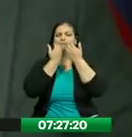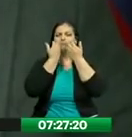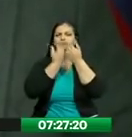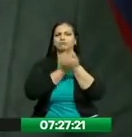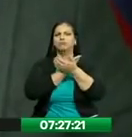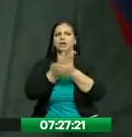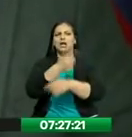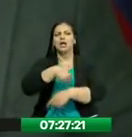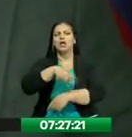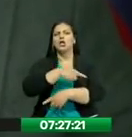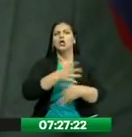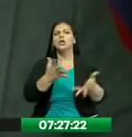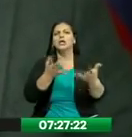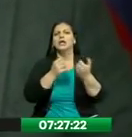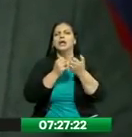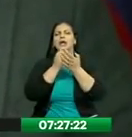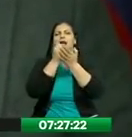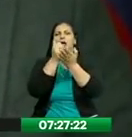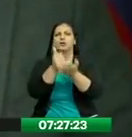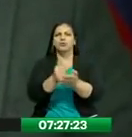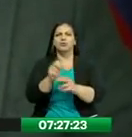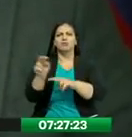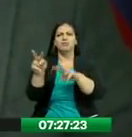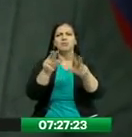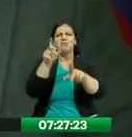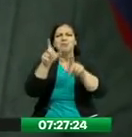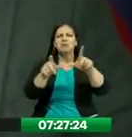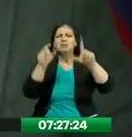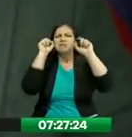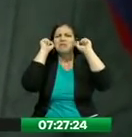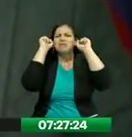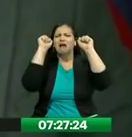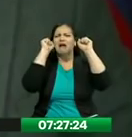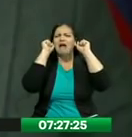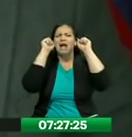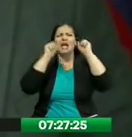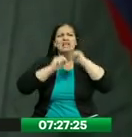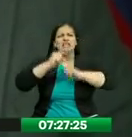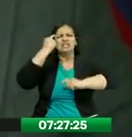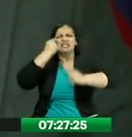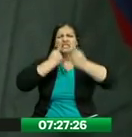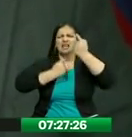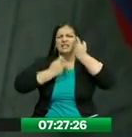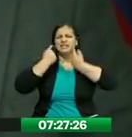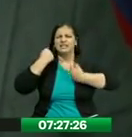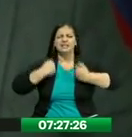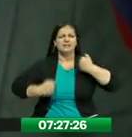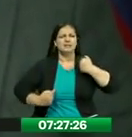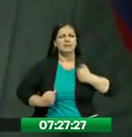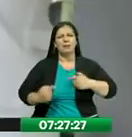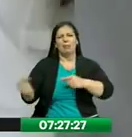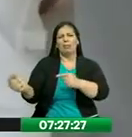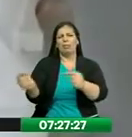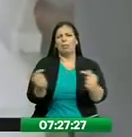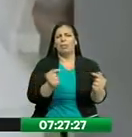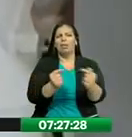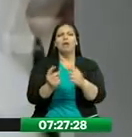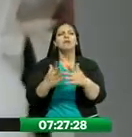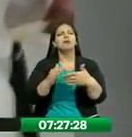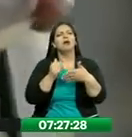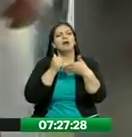decidieron intervenir ante una problemática nacional en la que nuestra función era básicamente de apoyo, de ayuda. En una